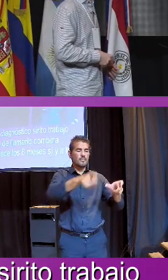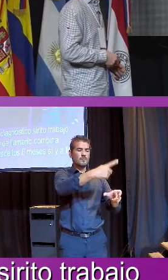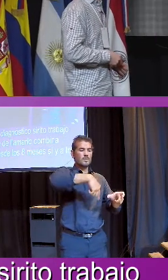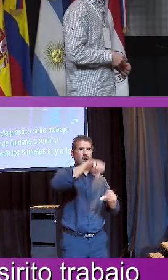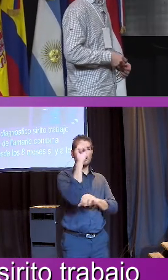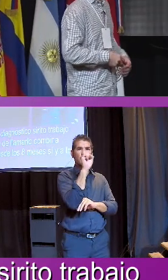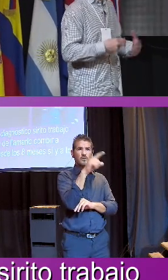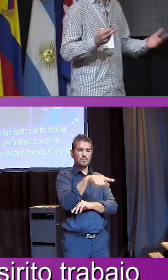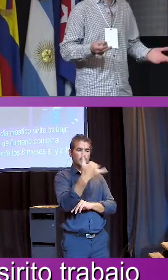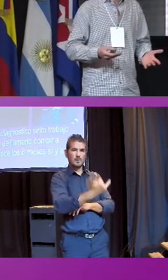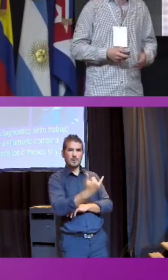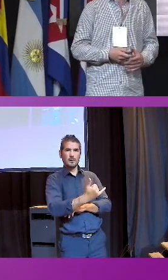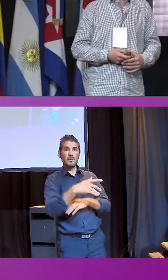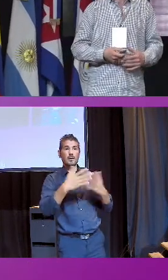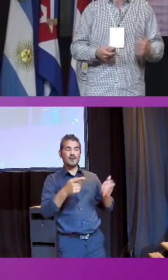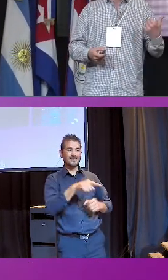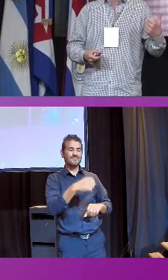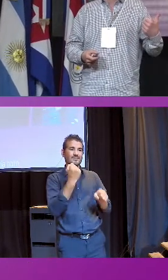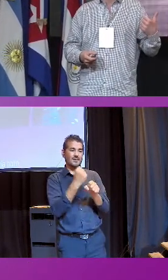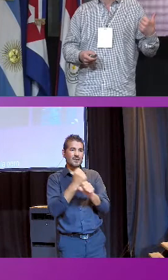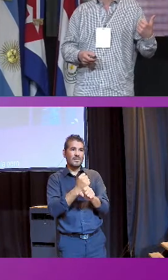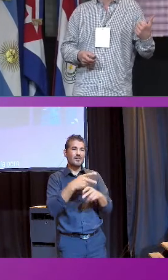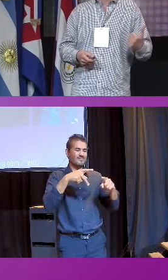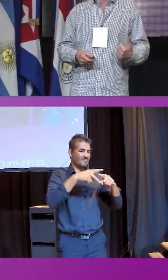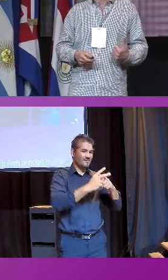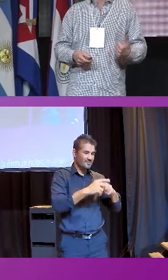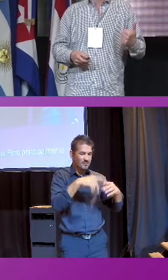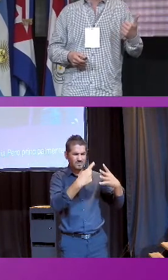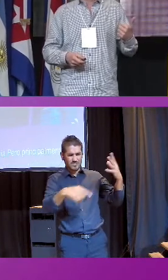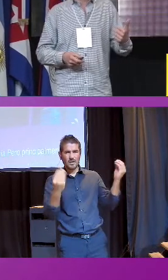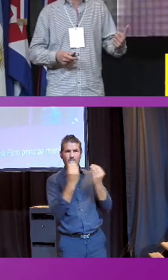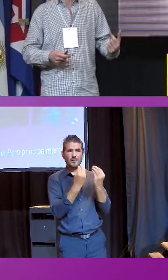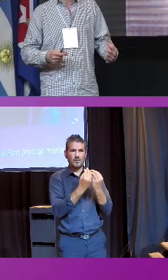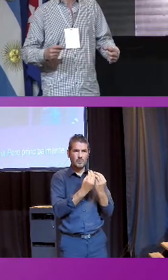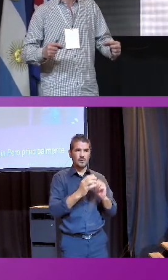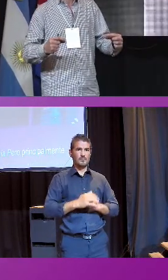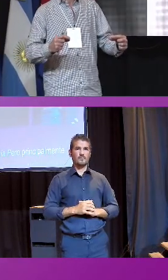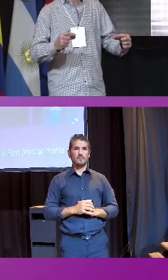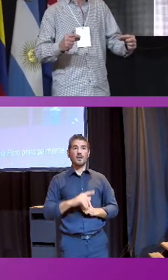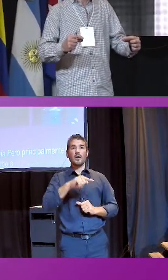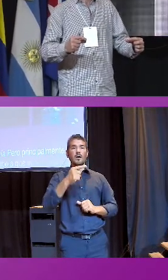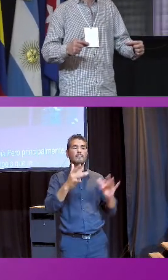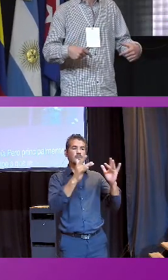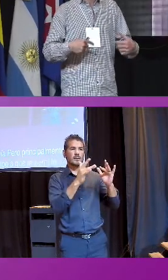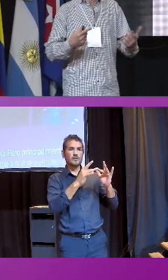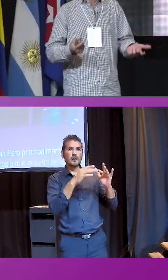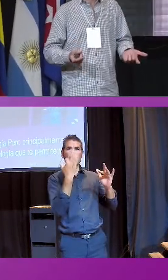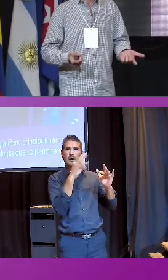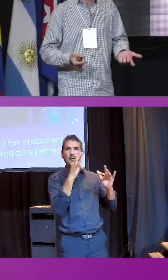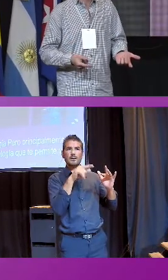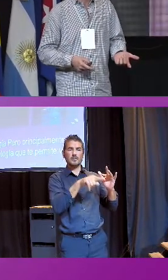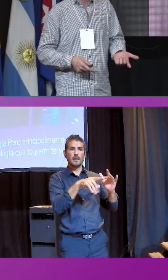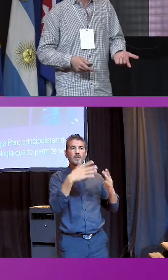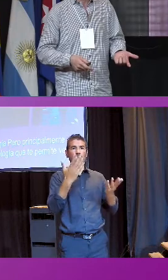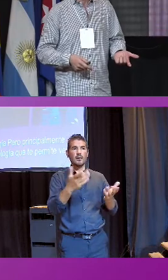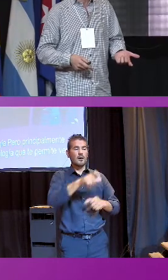trabajos están hechos con mucha tecnología, pero principalmente con eye tracking, que es una tecnología que te permite ver a dónde mira una